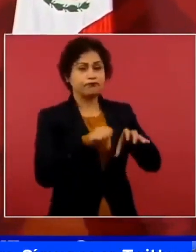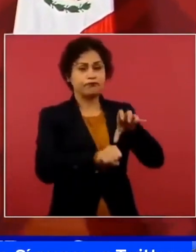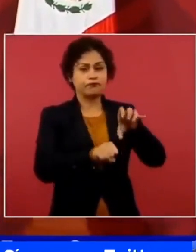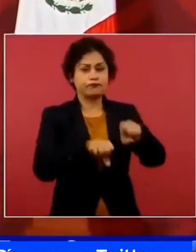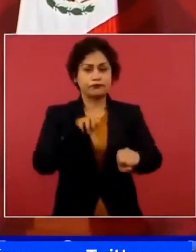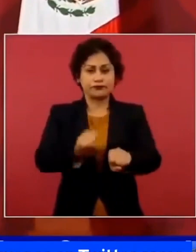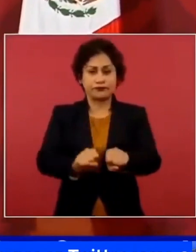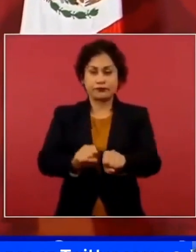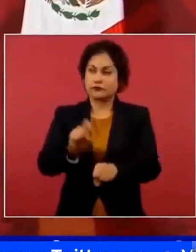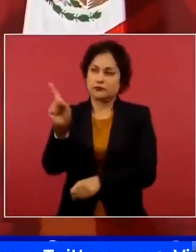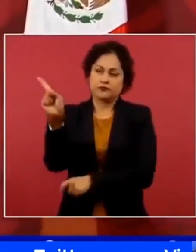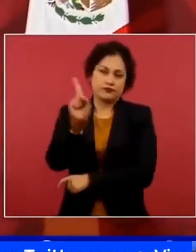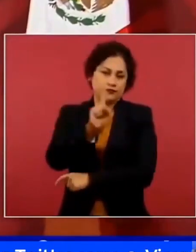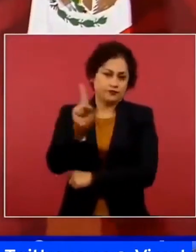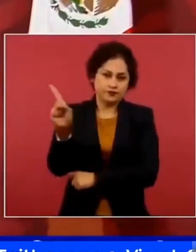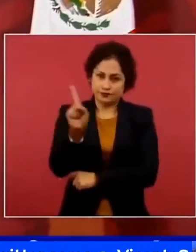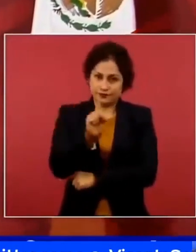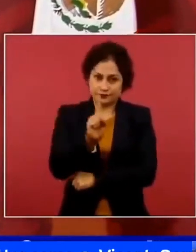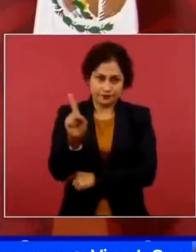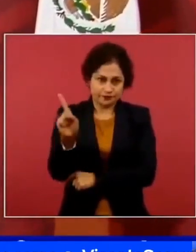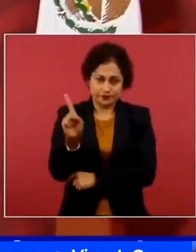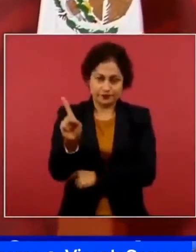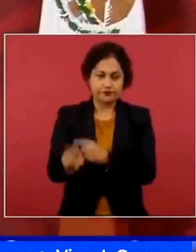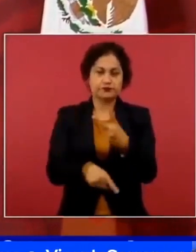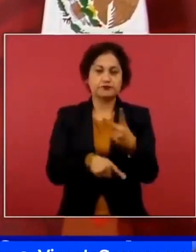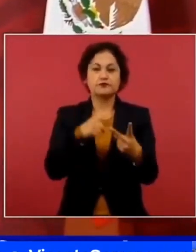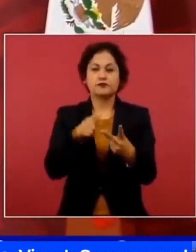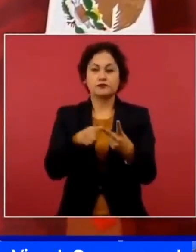Lo que no queremos